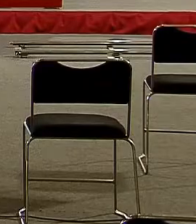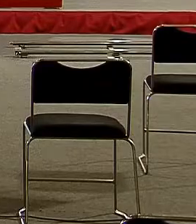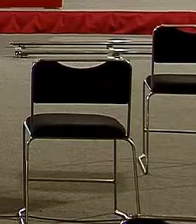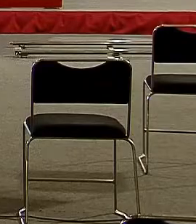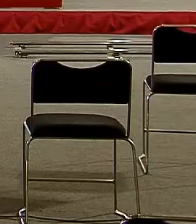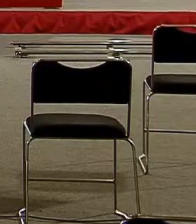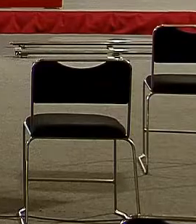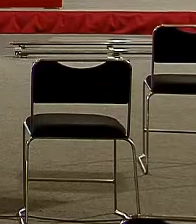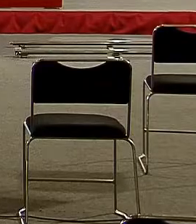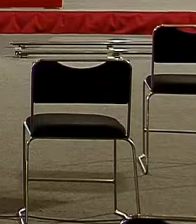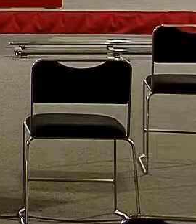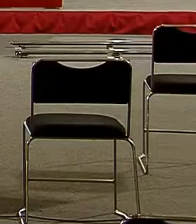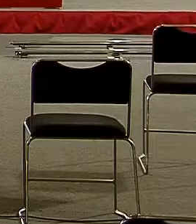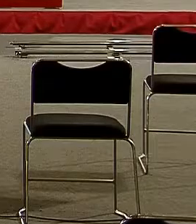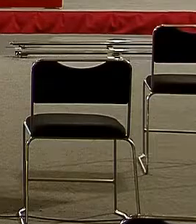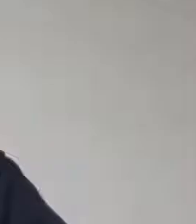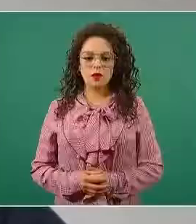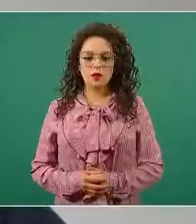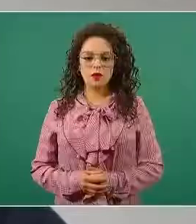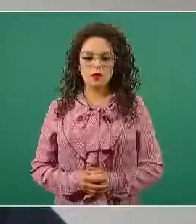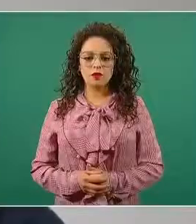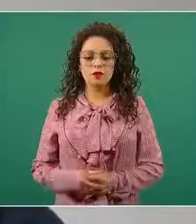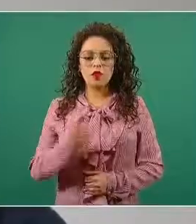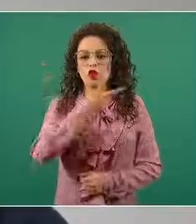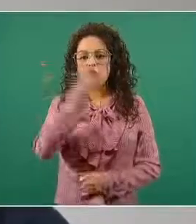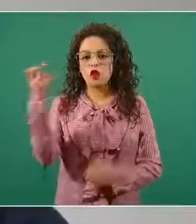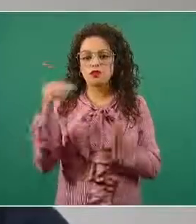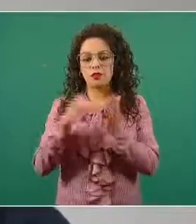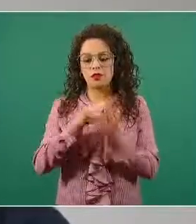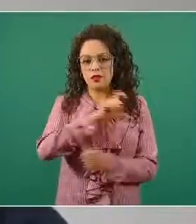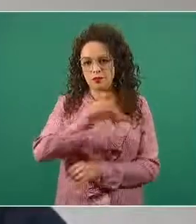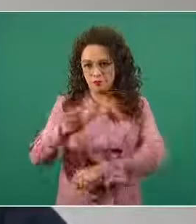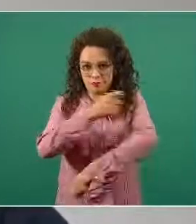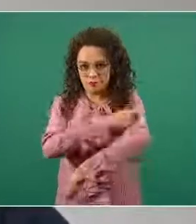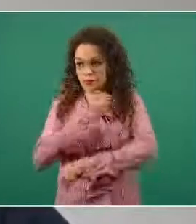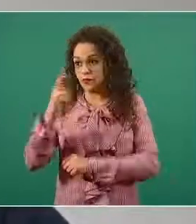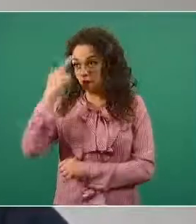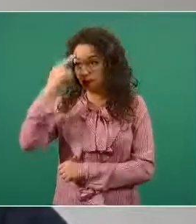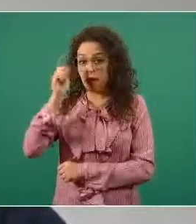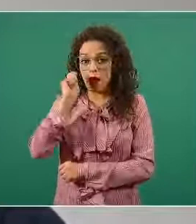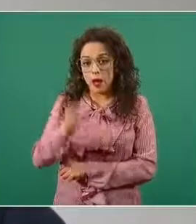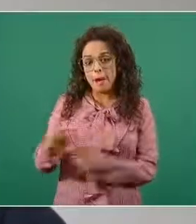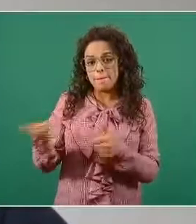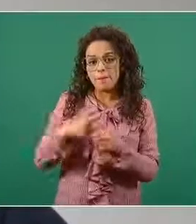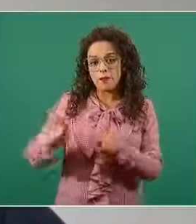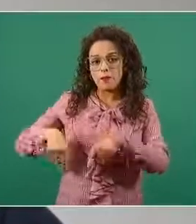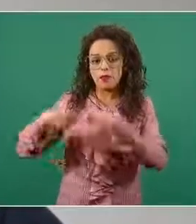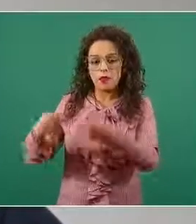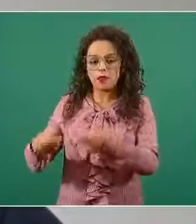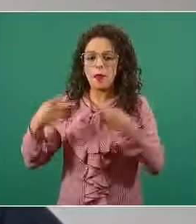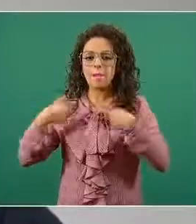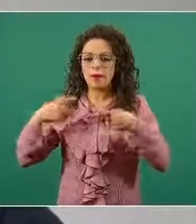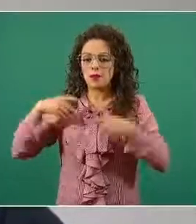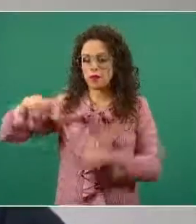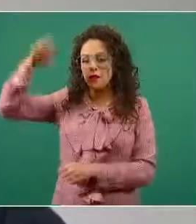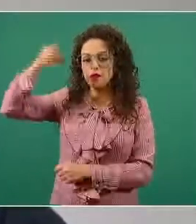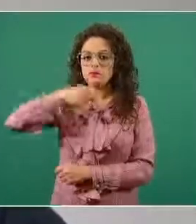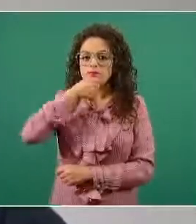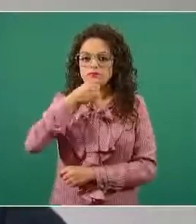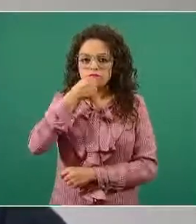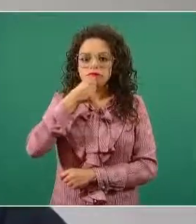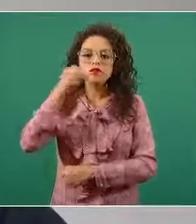dirigidas precisamente en este grupo de etapa 2 a los adultos de 60 años o más. Nuestros